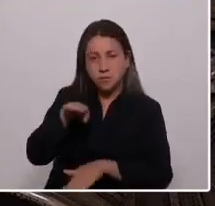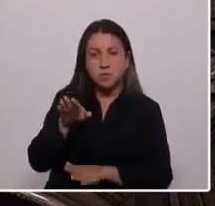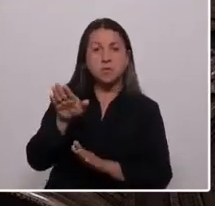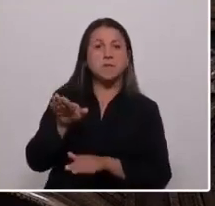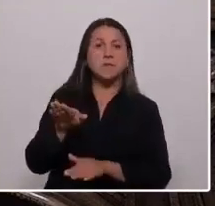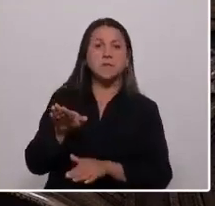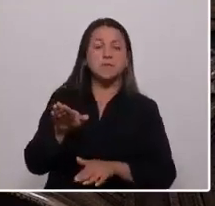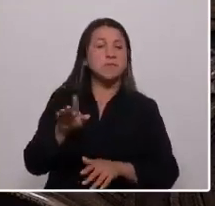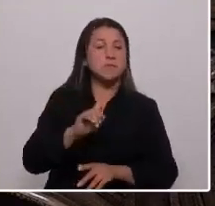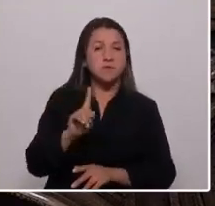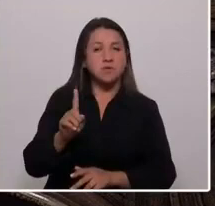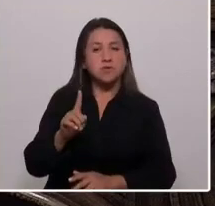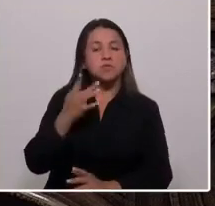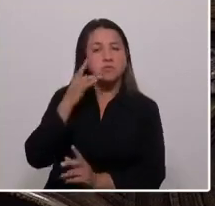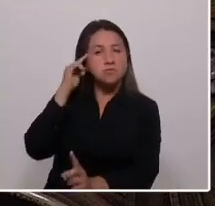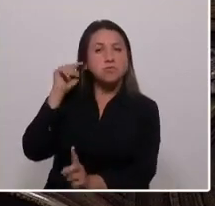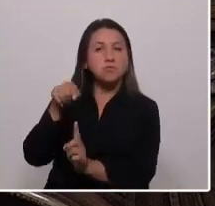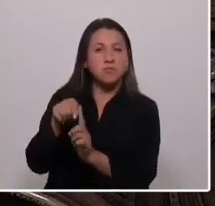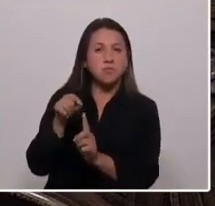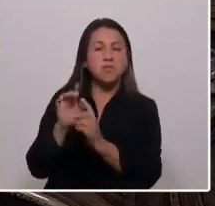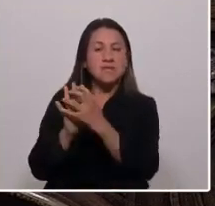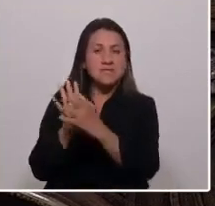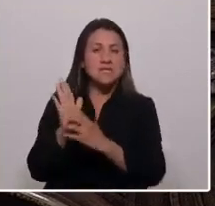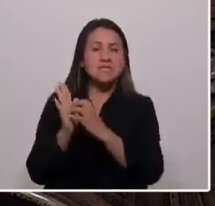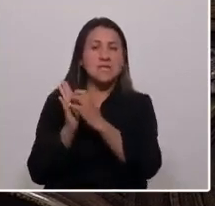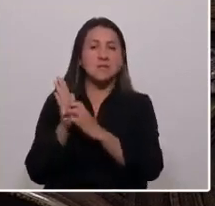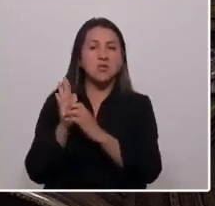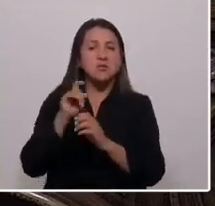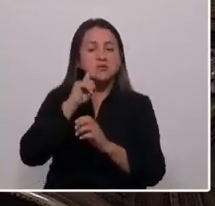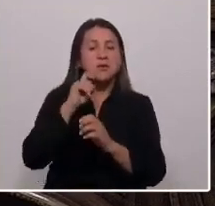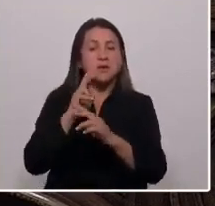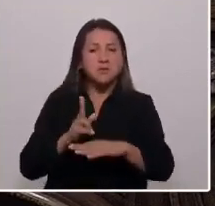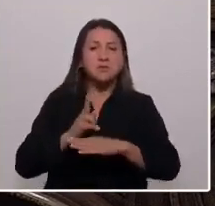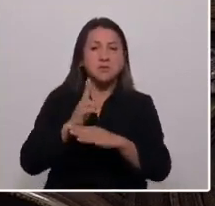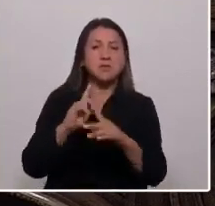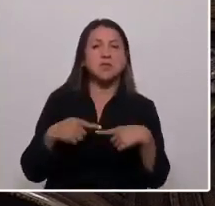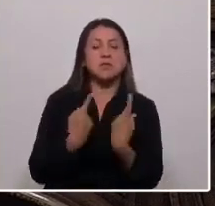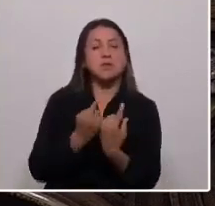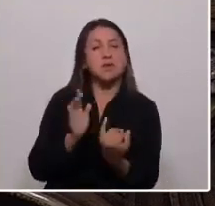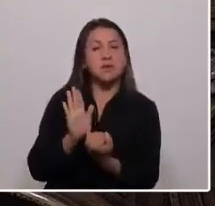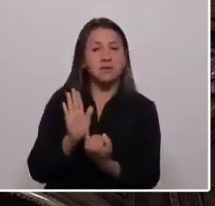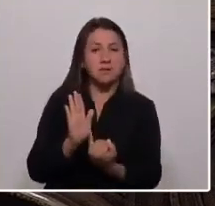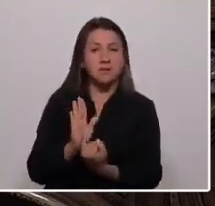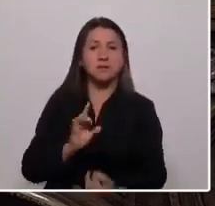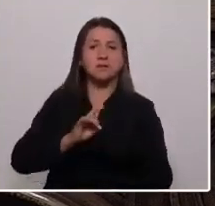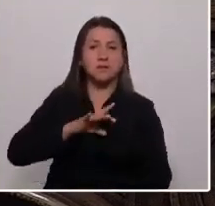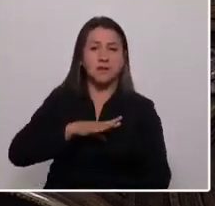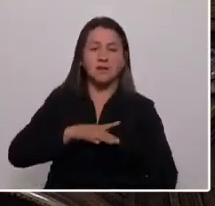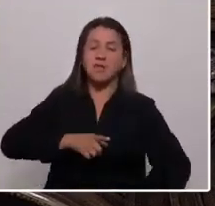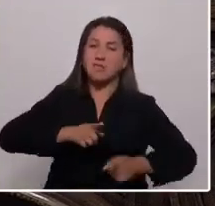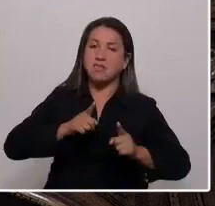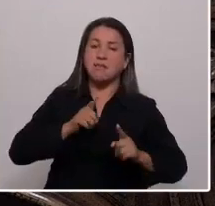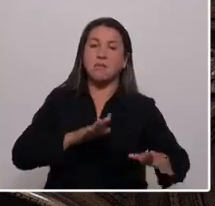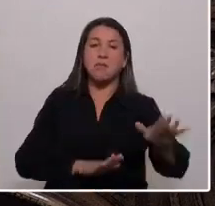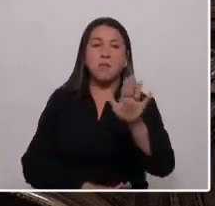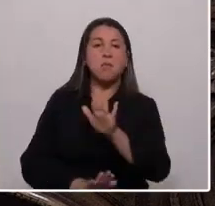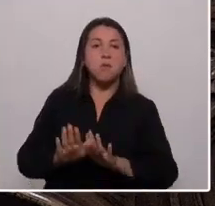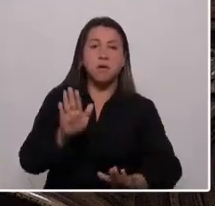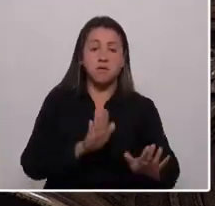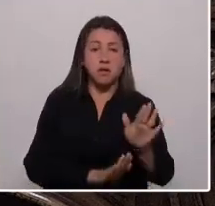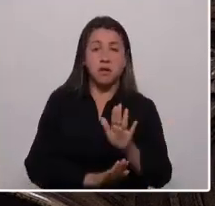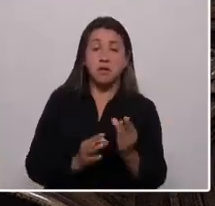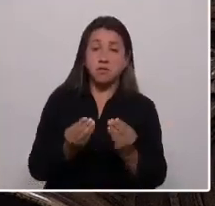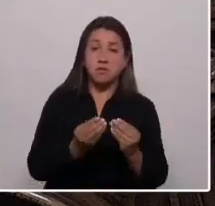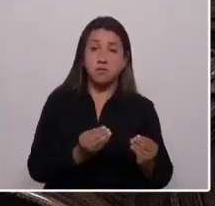sino precisamente como símbolos, como representación de nuestra identidad chilena, que debe ser cuidada y que sin duda